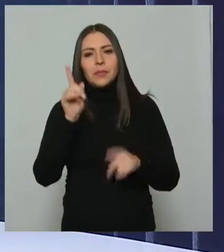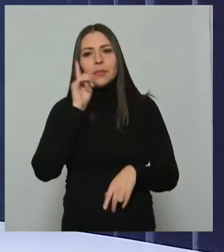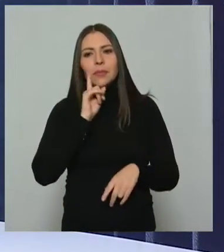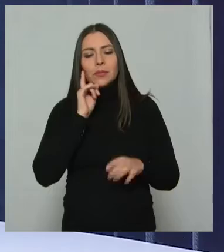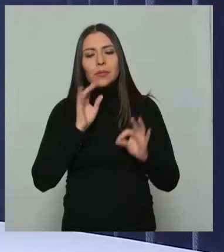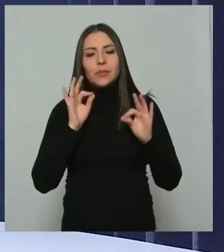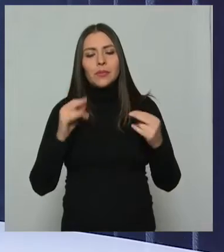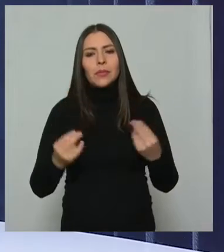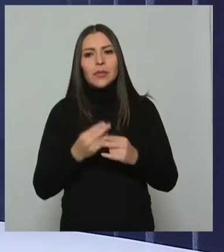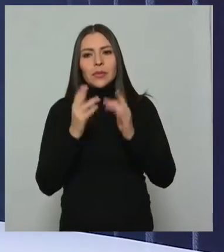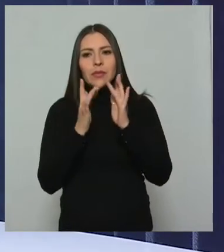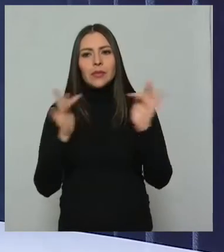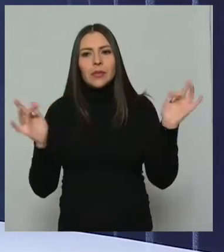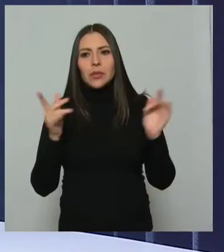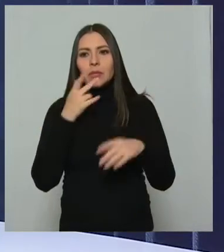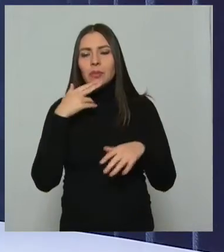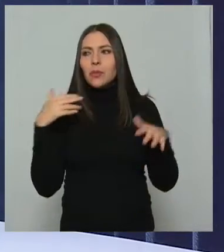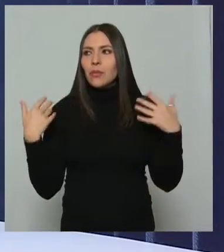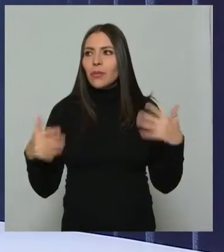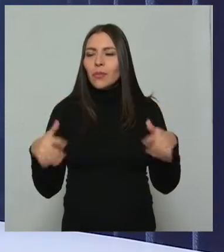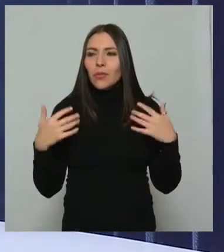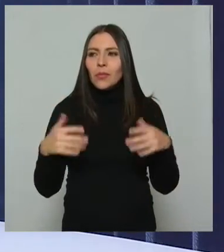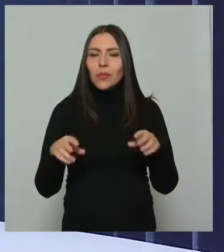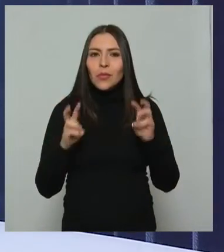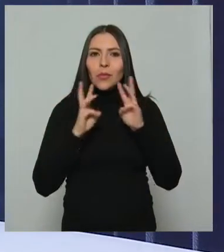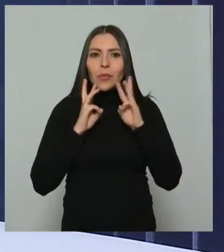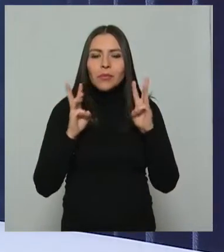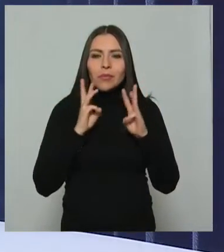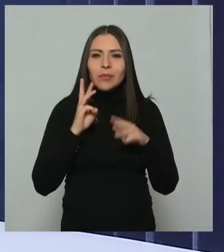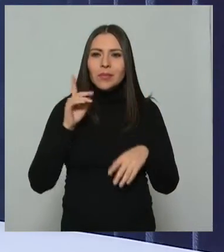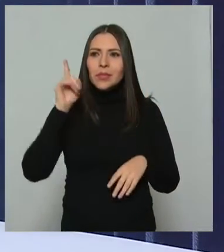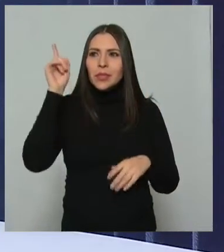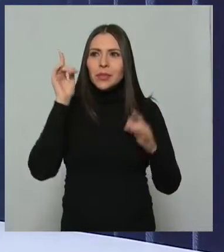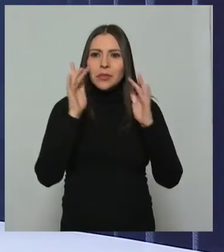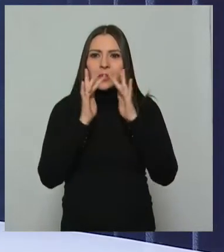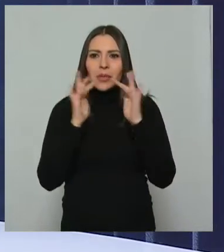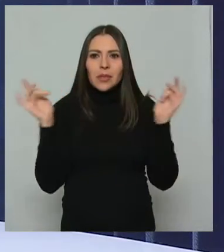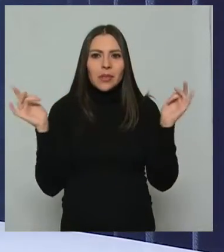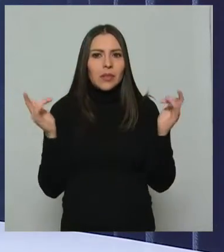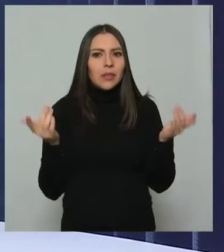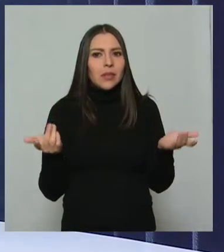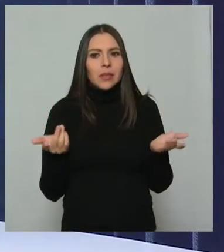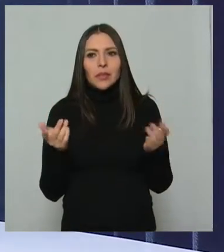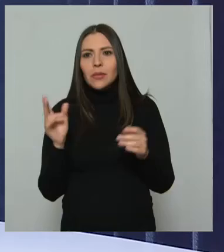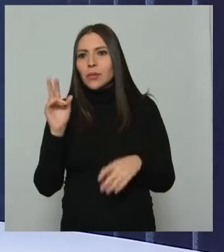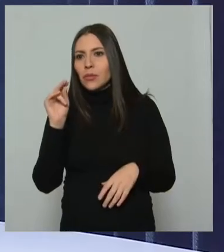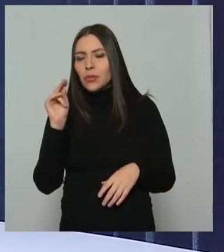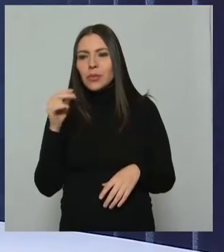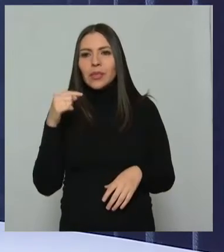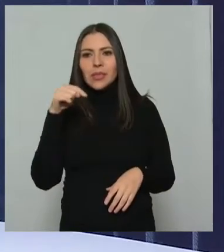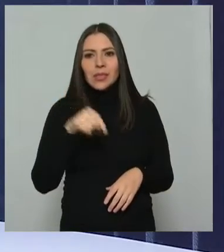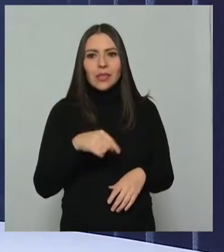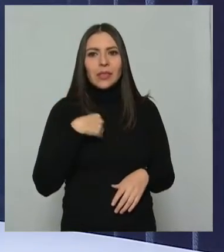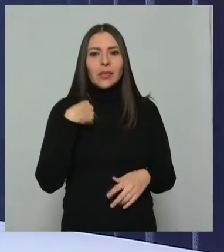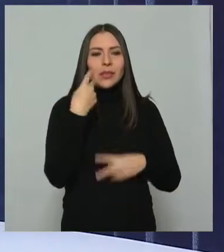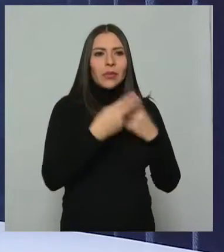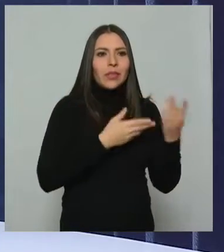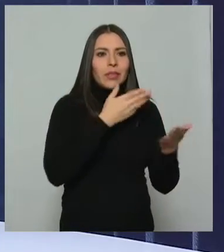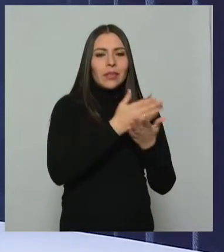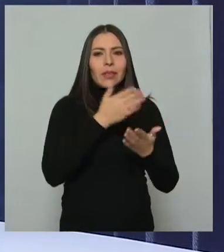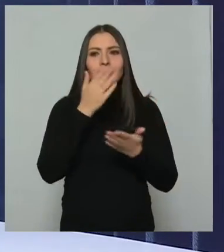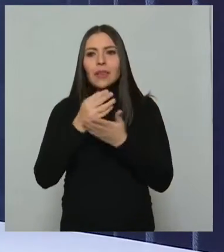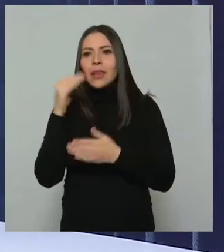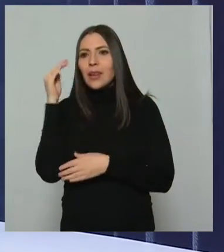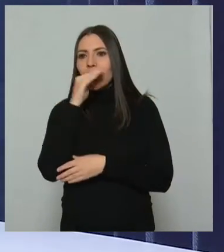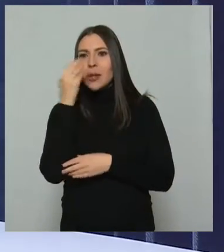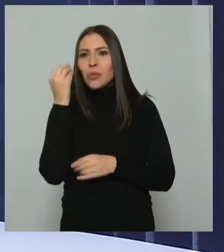francés y él estaba sorprendido y me decía, es que en Francia, en París, no, aquí ya fui gratis a muchos